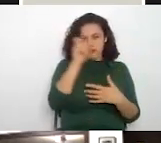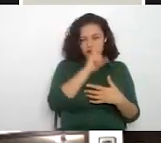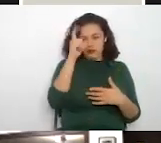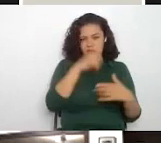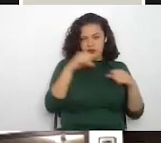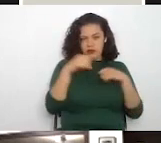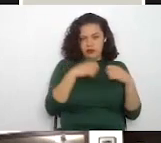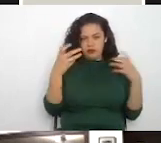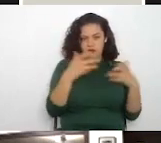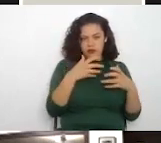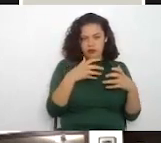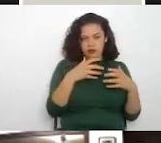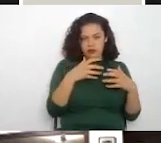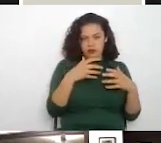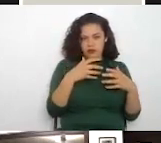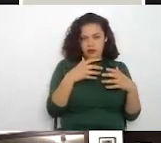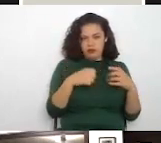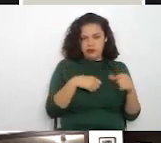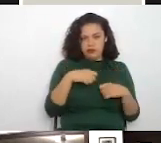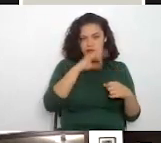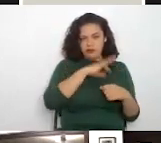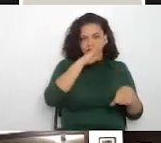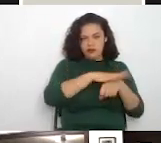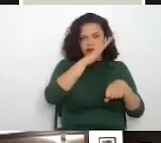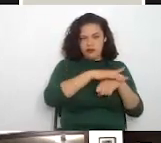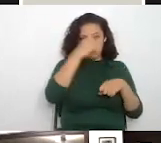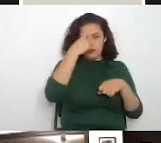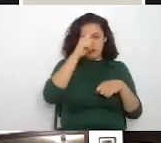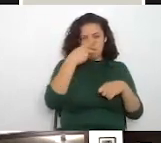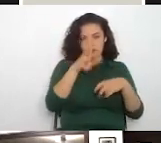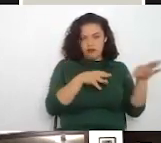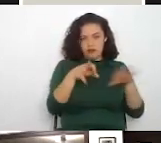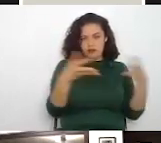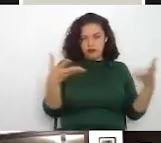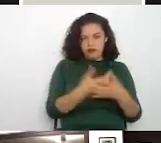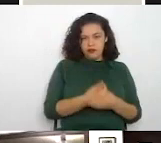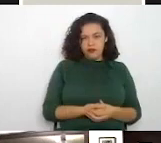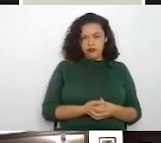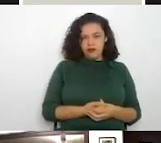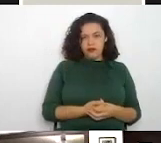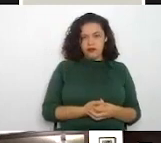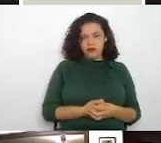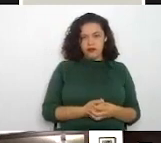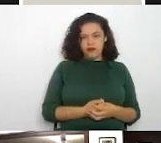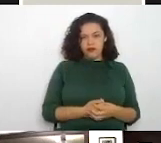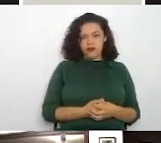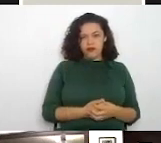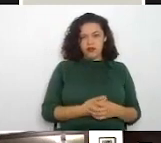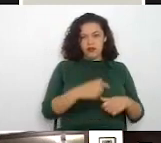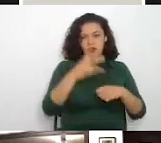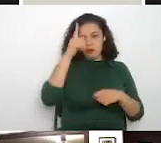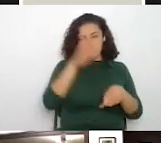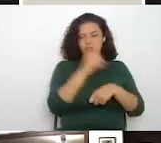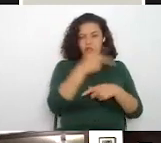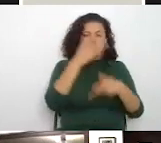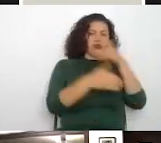actividad determinada, puede ayudar a simplificar el trabajo. ¿Por qué? Porque los procedimientos pueden simplificarse